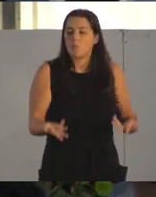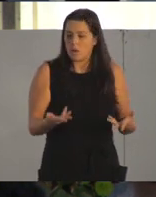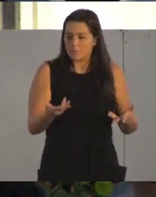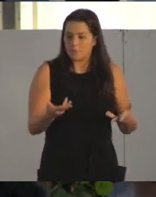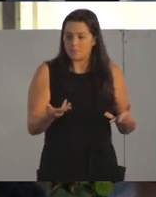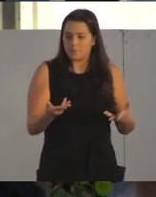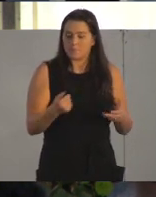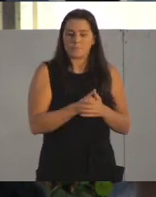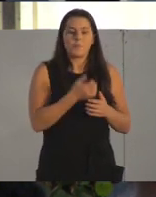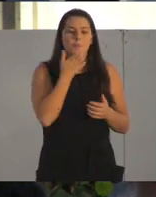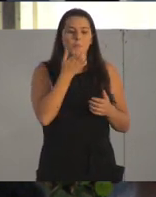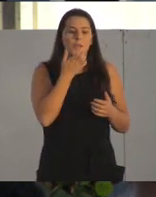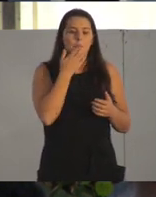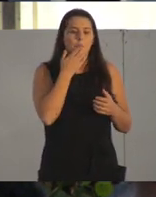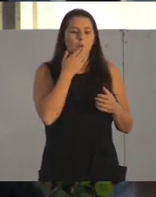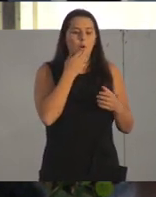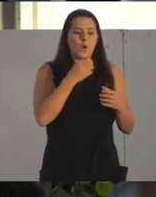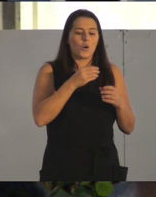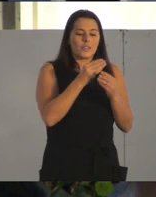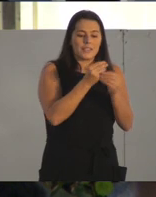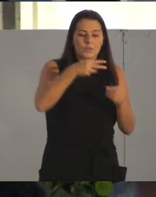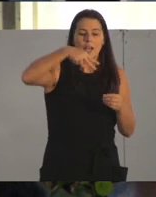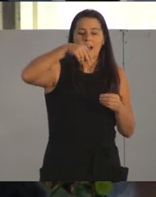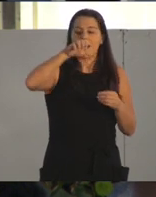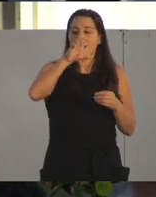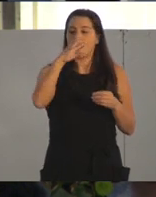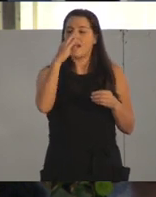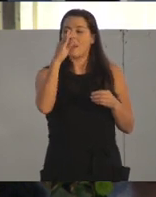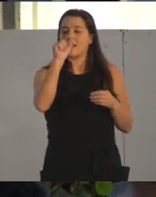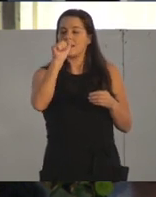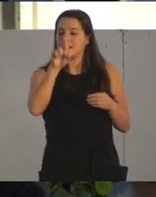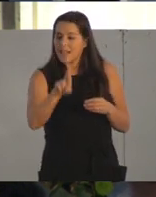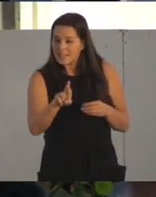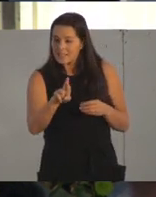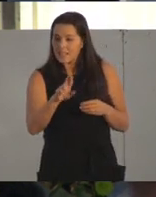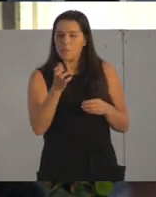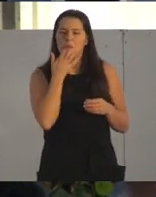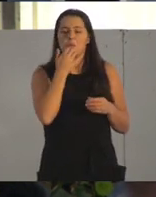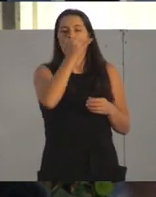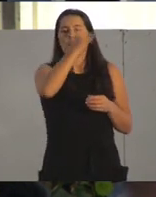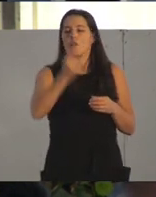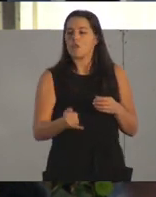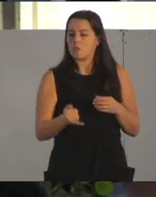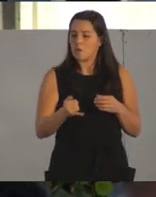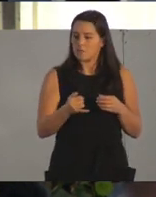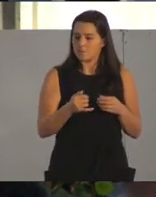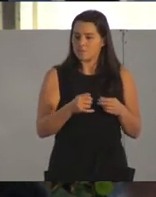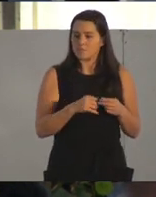una textura néctar, algo muy parecido a la textura, por ejemplo, de un zumo de melocotón, o una